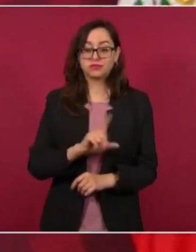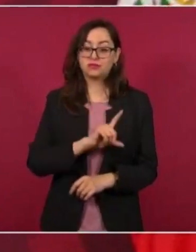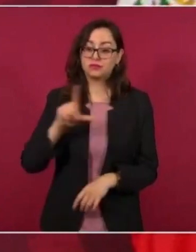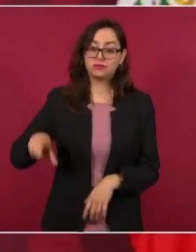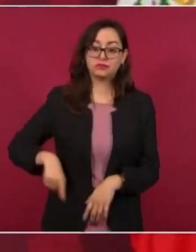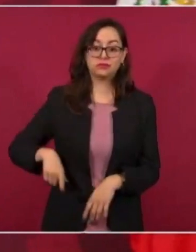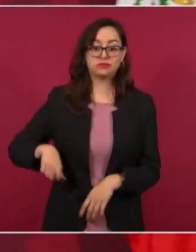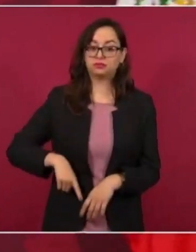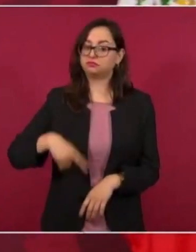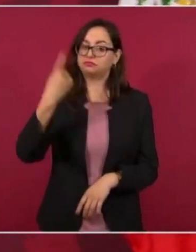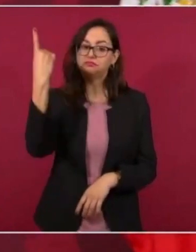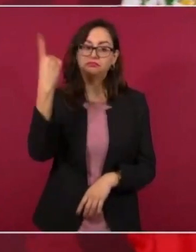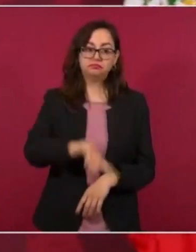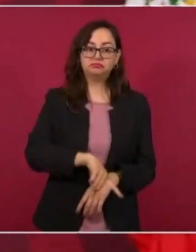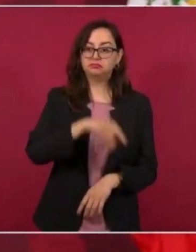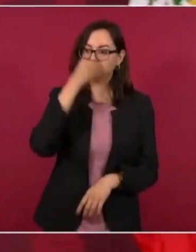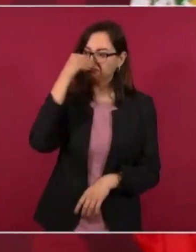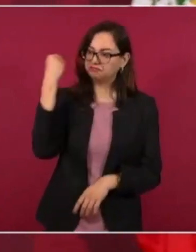y